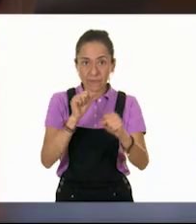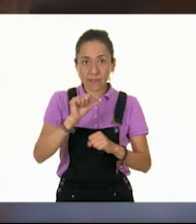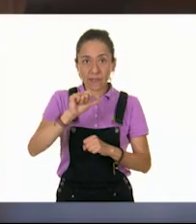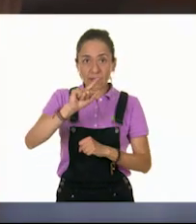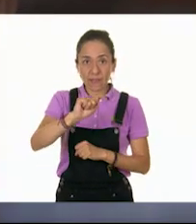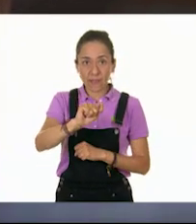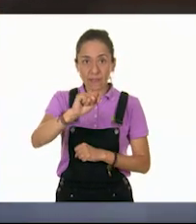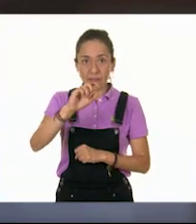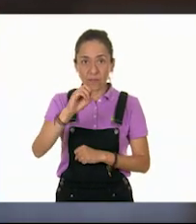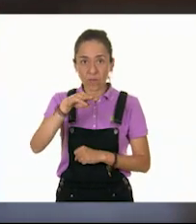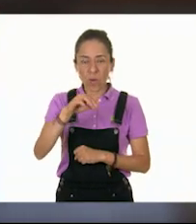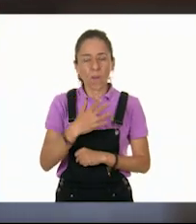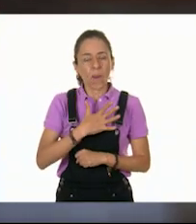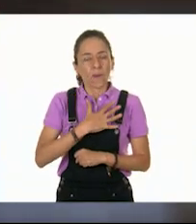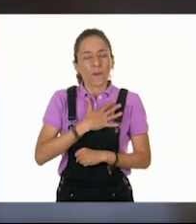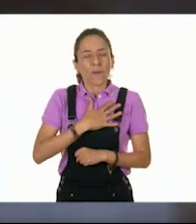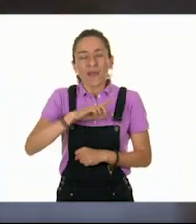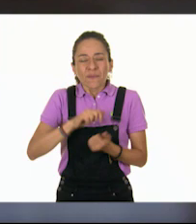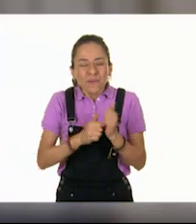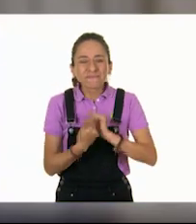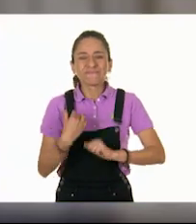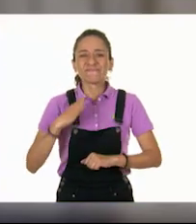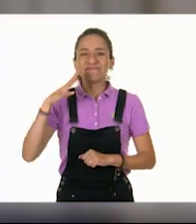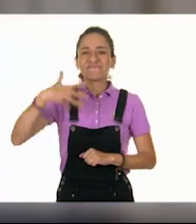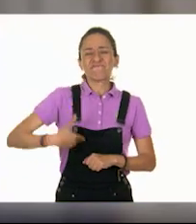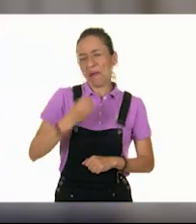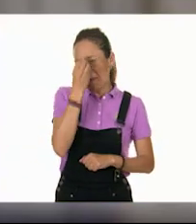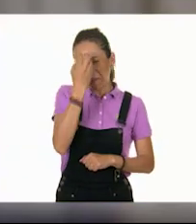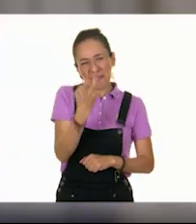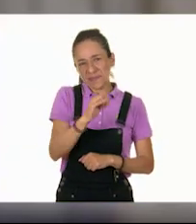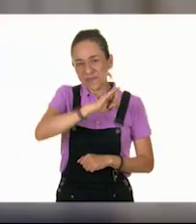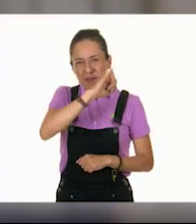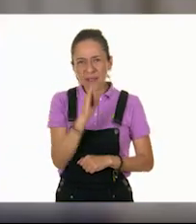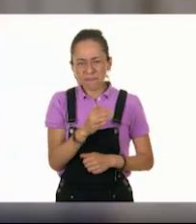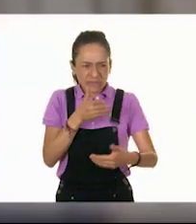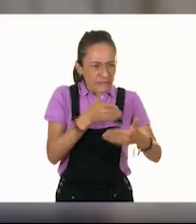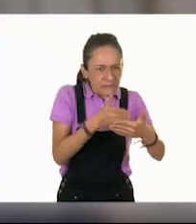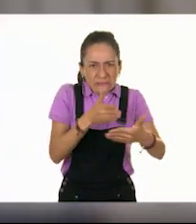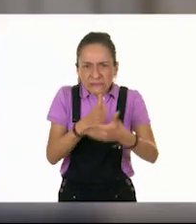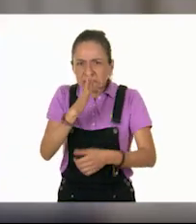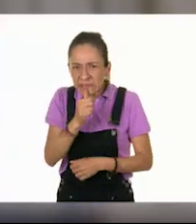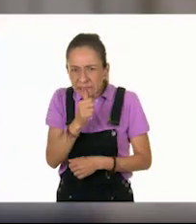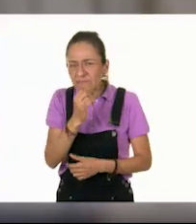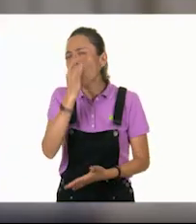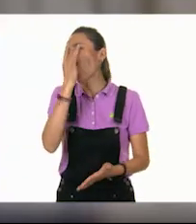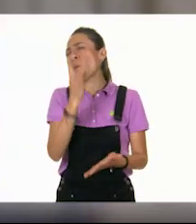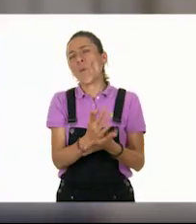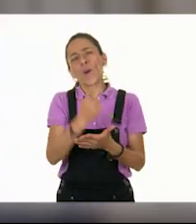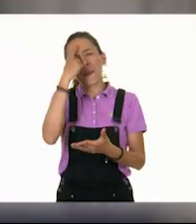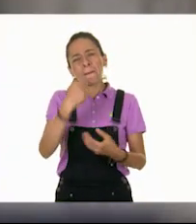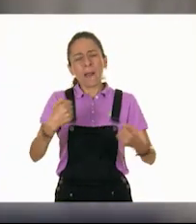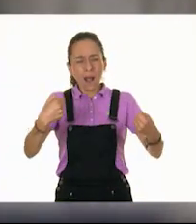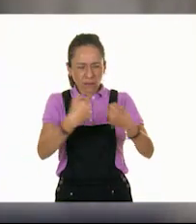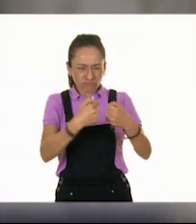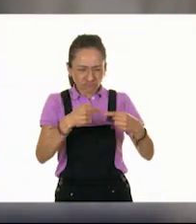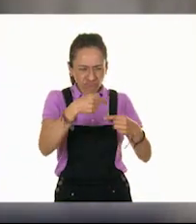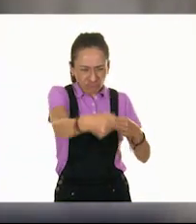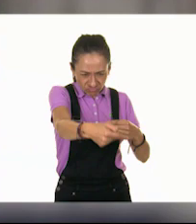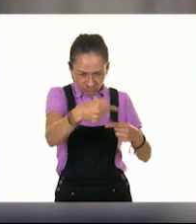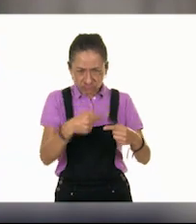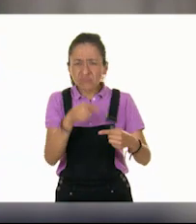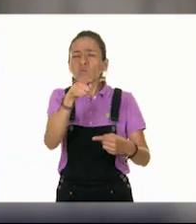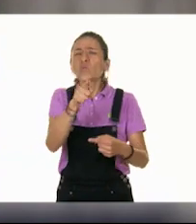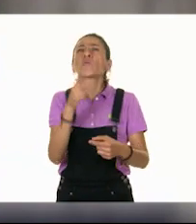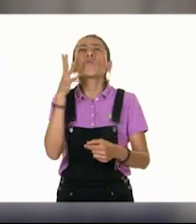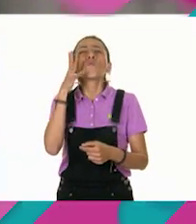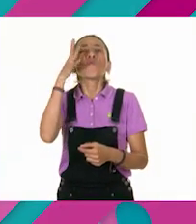un orgullo que nunca podré olvidar. Los límites solamente se crearon para marcar la distancia hasta donde tú